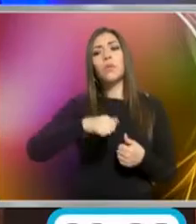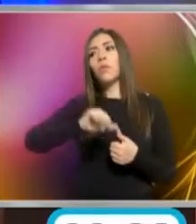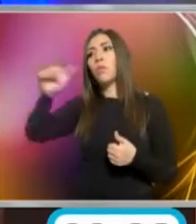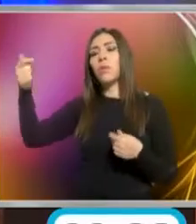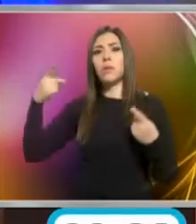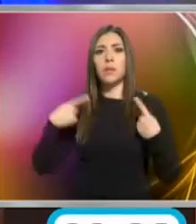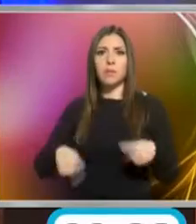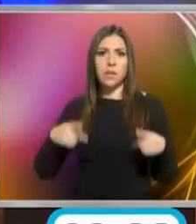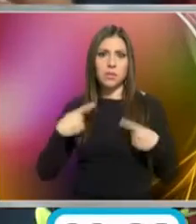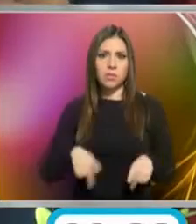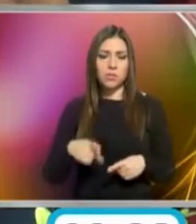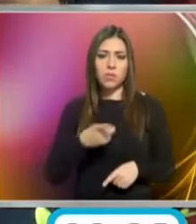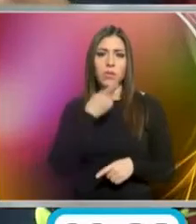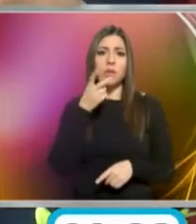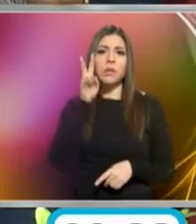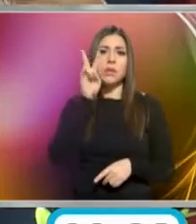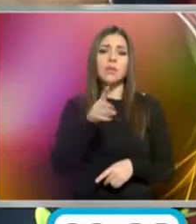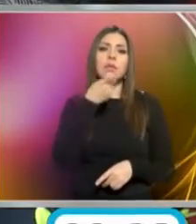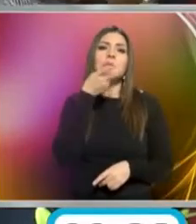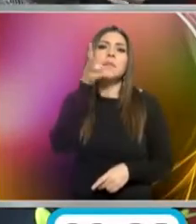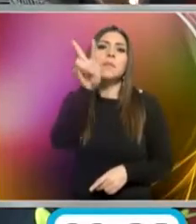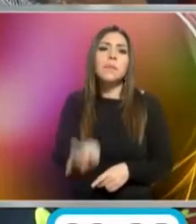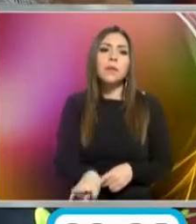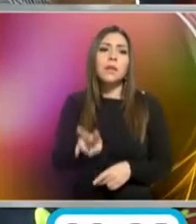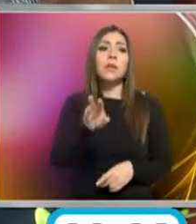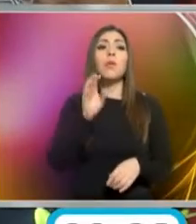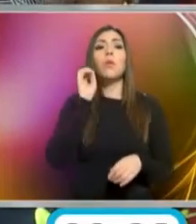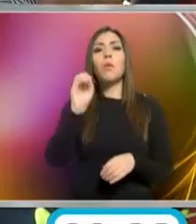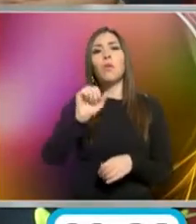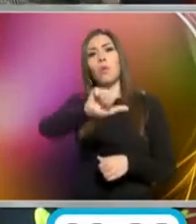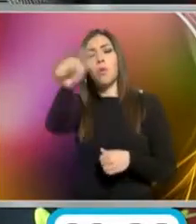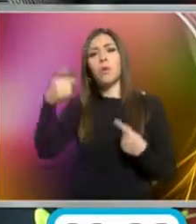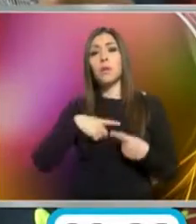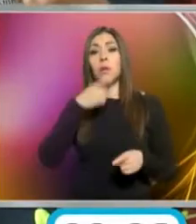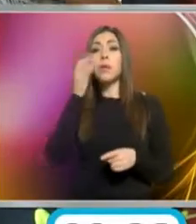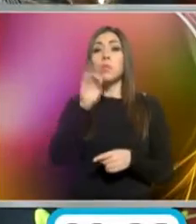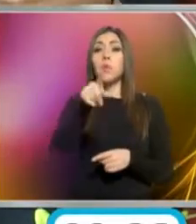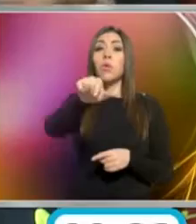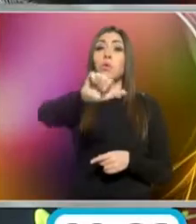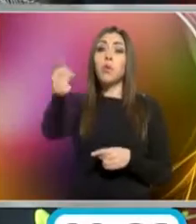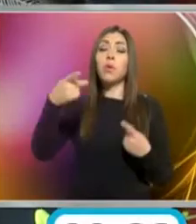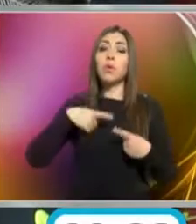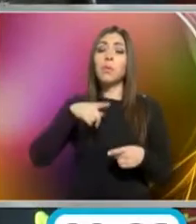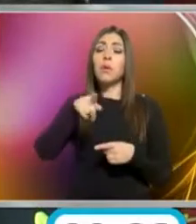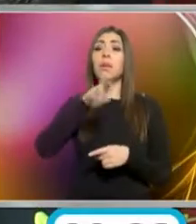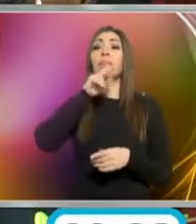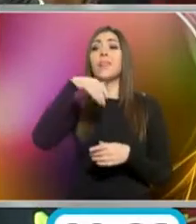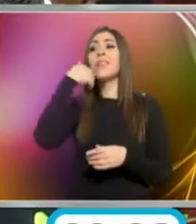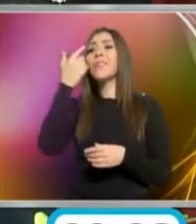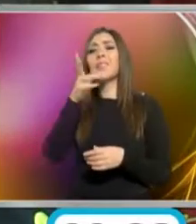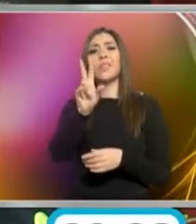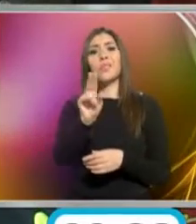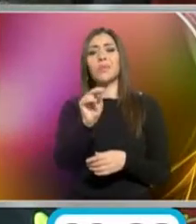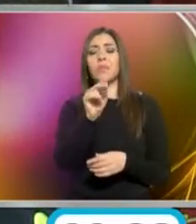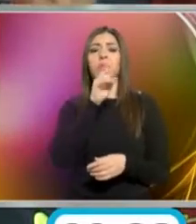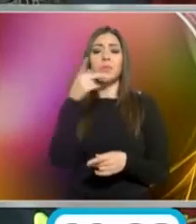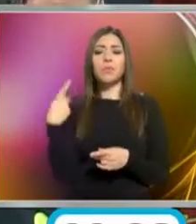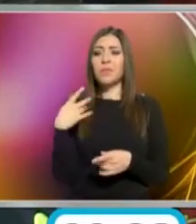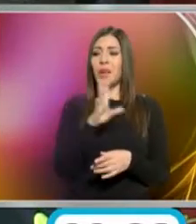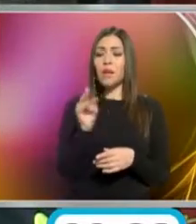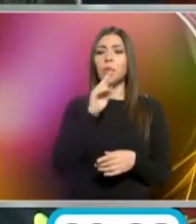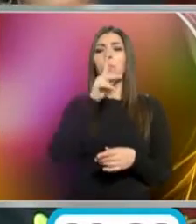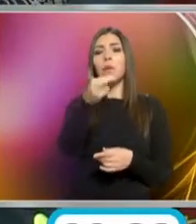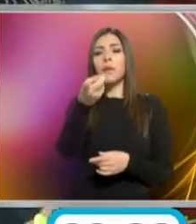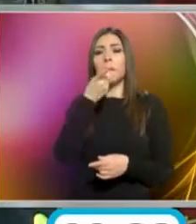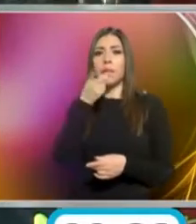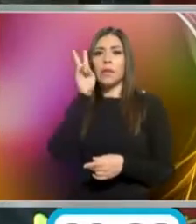más. Sí. Y yo creo que esto también hay gente que dice, por favor, antes de que lo hagas, dime. Y realmente alguien va a ir a decir, oye, estoy a punto de serte infiel, hoy en la fiesta